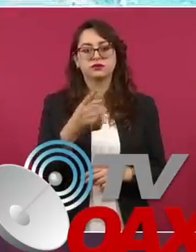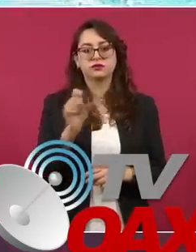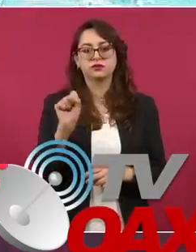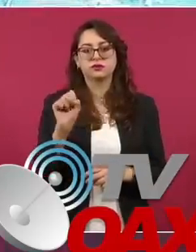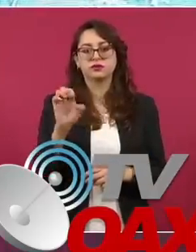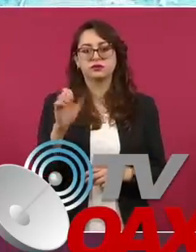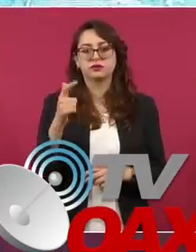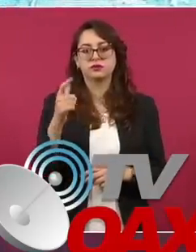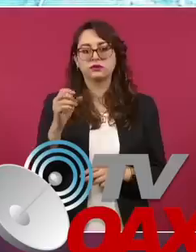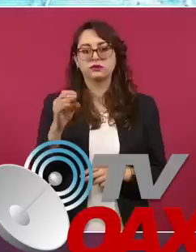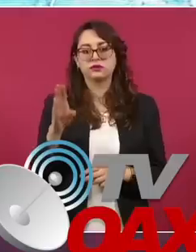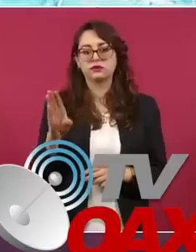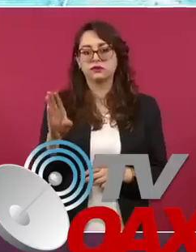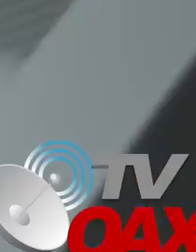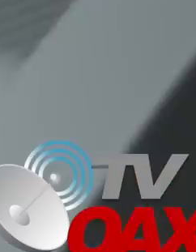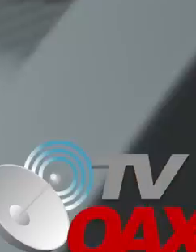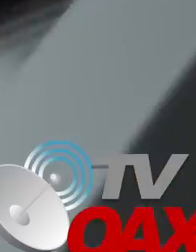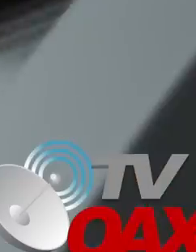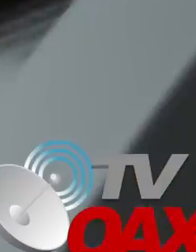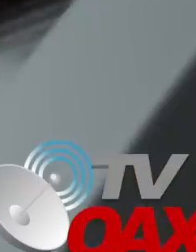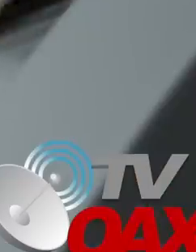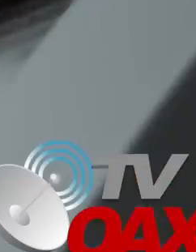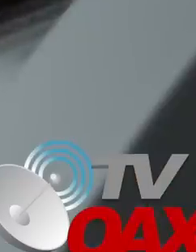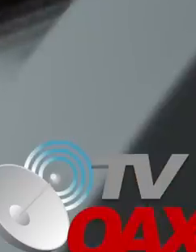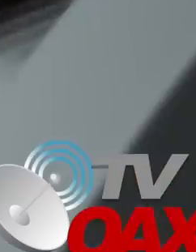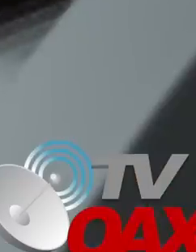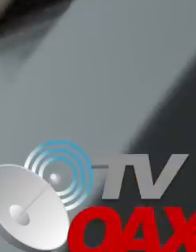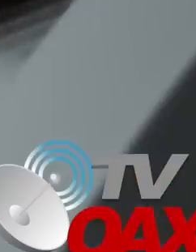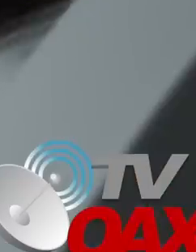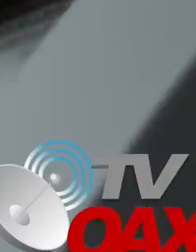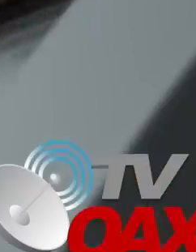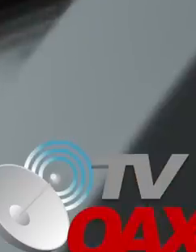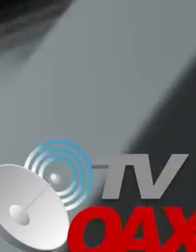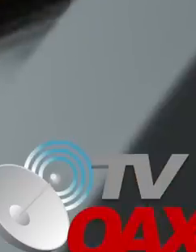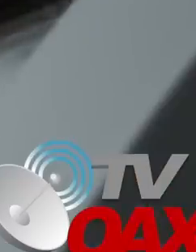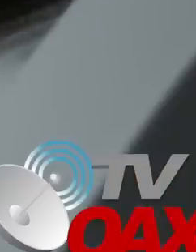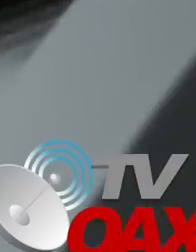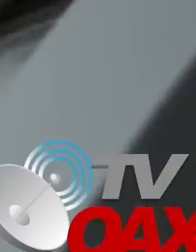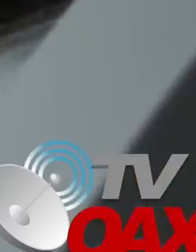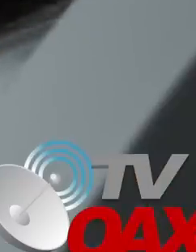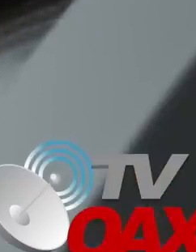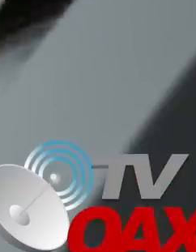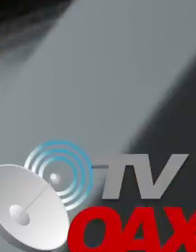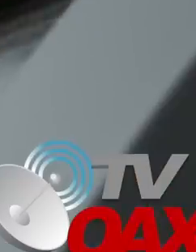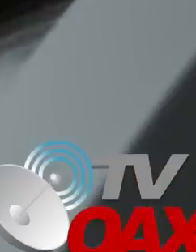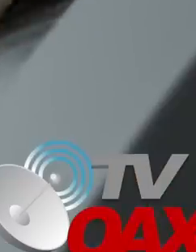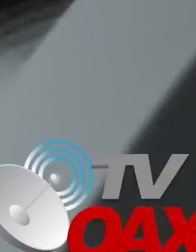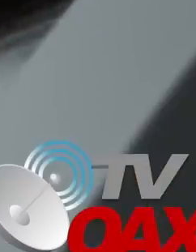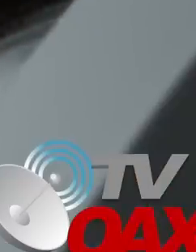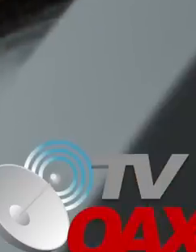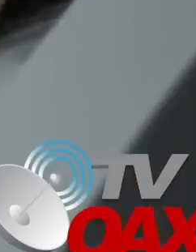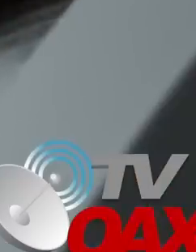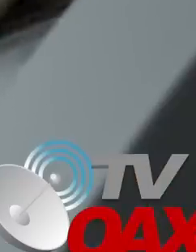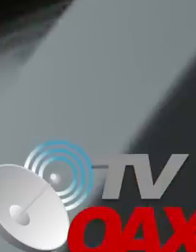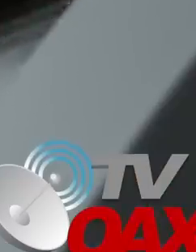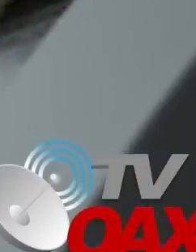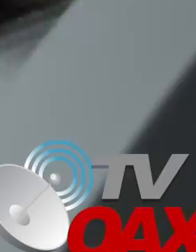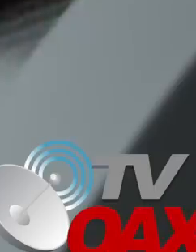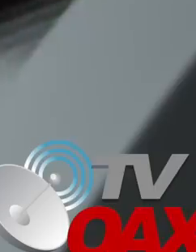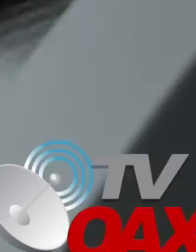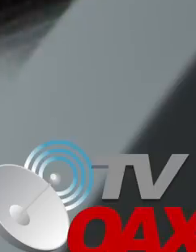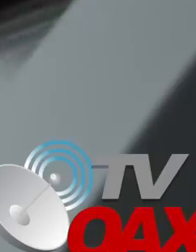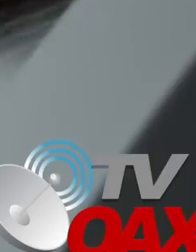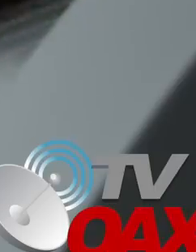empresario, dueño de la empresa Grupo México, solicitaba al gobierno de México una cuota de